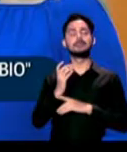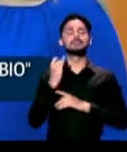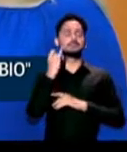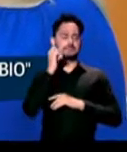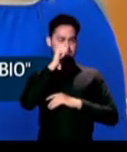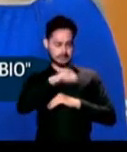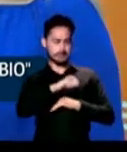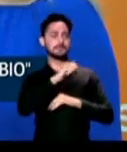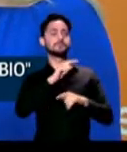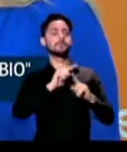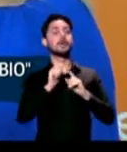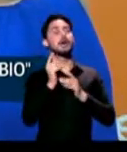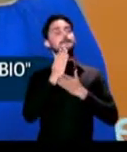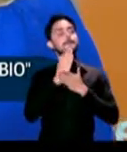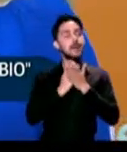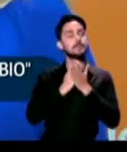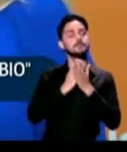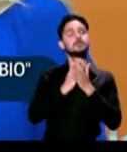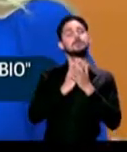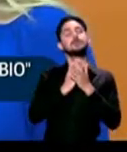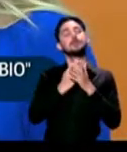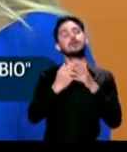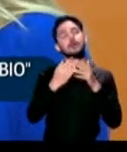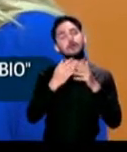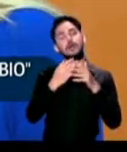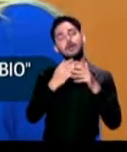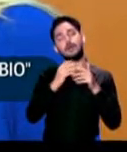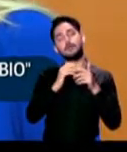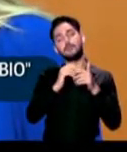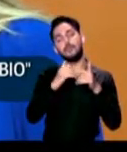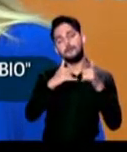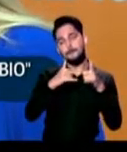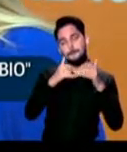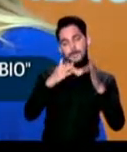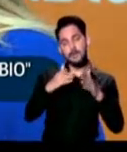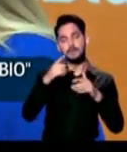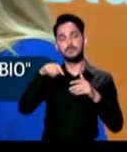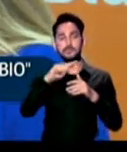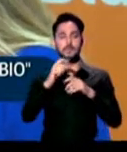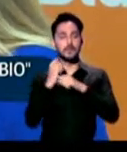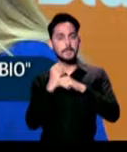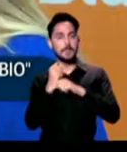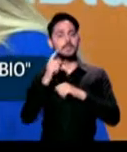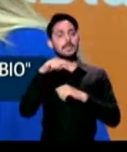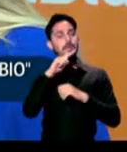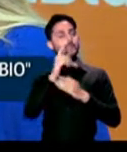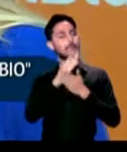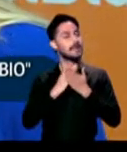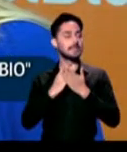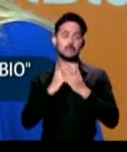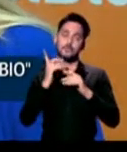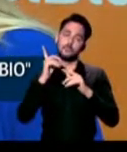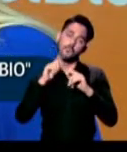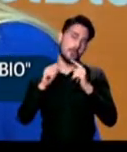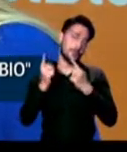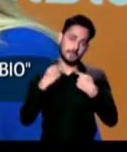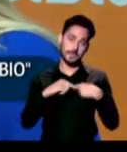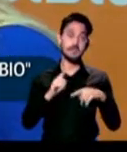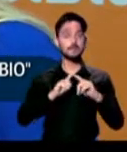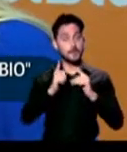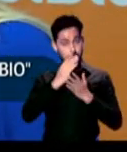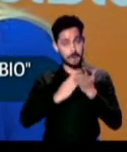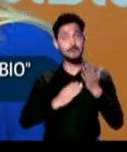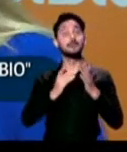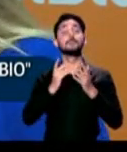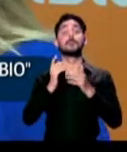cuantos jugadores que ya están confirmados, por eso no decimos los nombres, estamos esperando la mayor cantidad de jugadores que puedan venir, pero sí pueden estar seguros